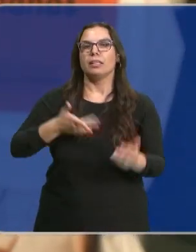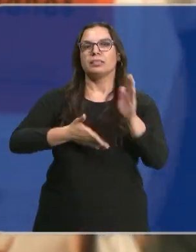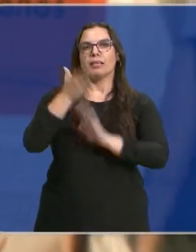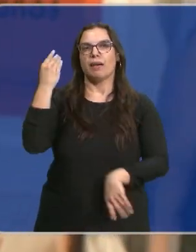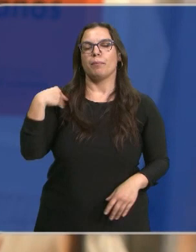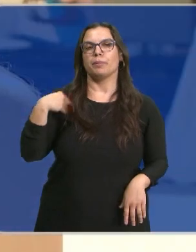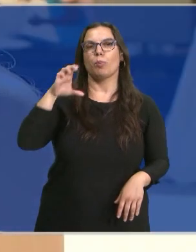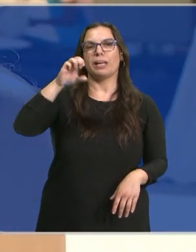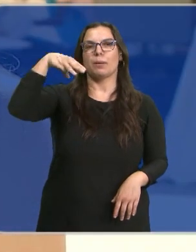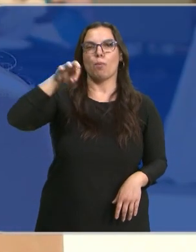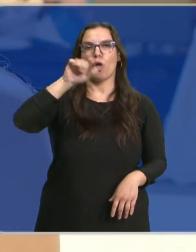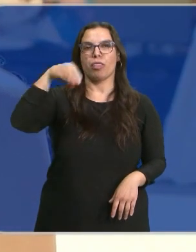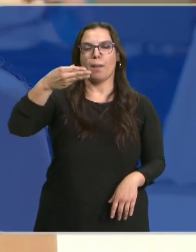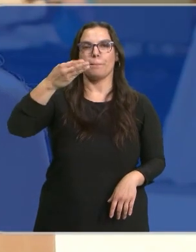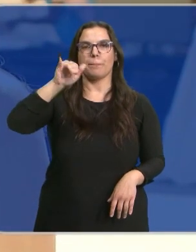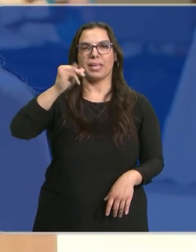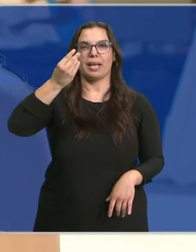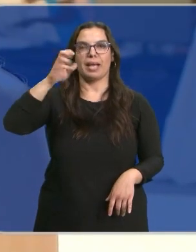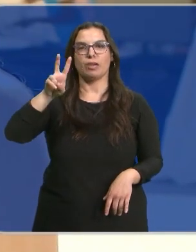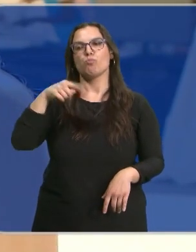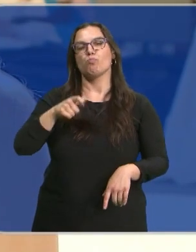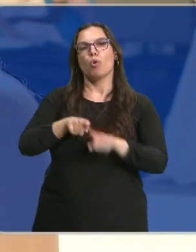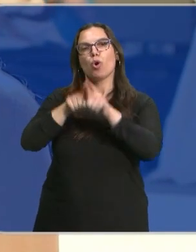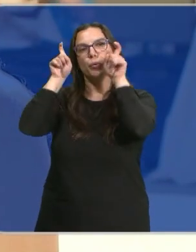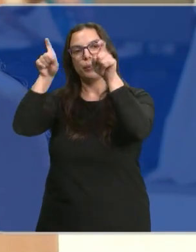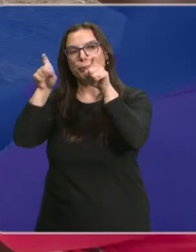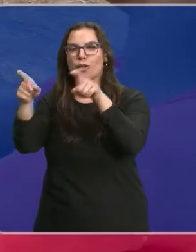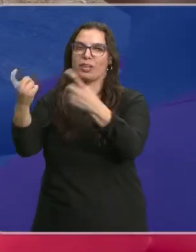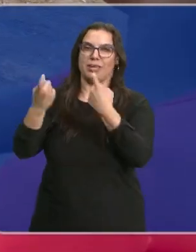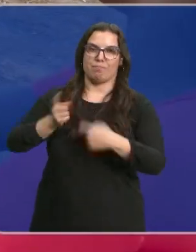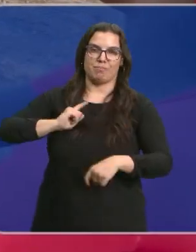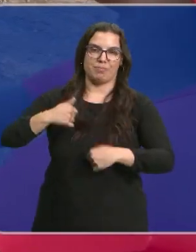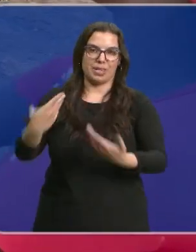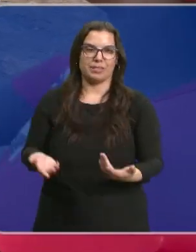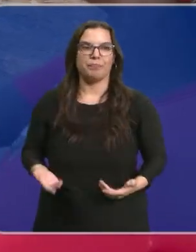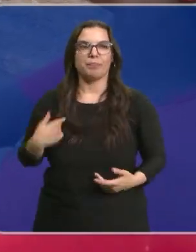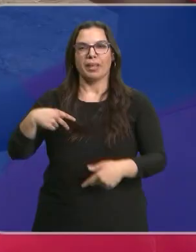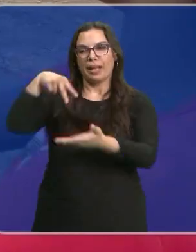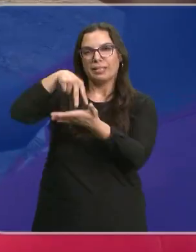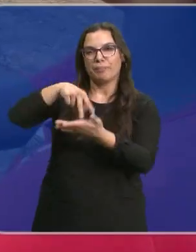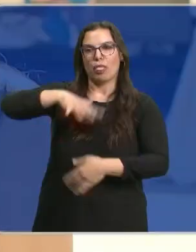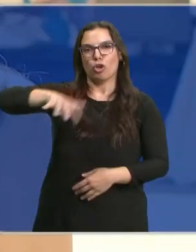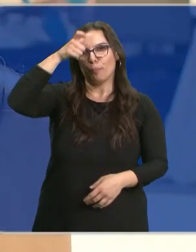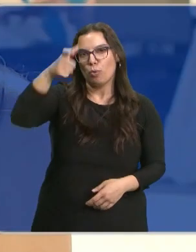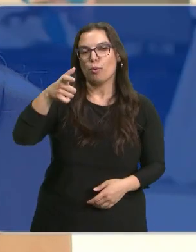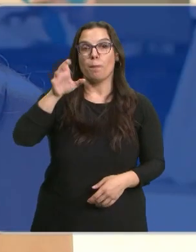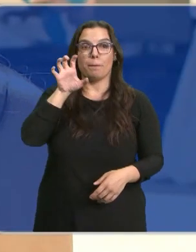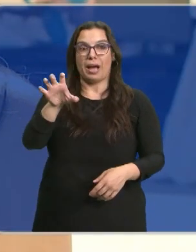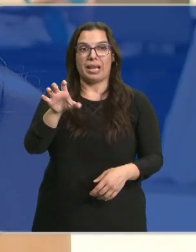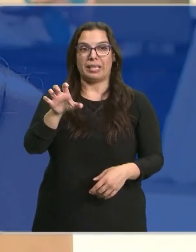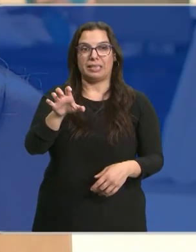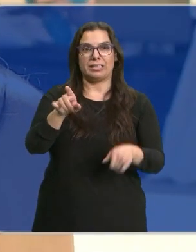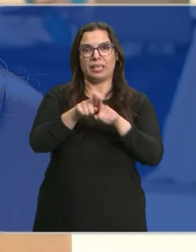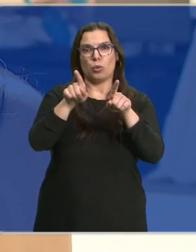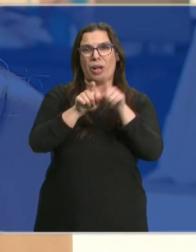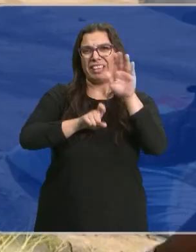en un orfanato en Mozambique. Les ayudaba un poco con el refuerzo escolar pero bueno, ellos te enseñan muchas cosas. El estar pues es en una zona rural en un país que está